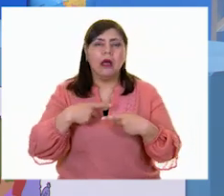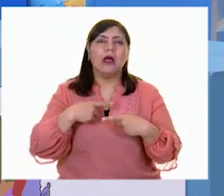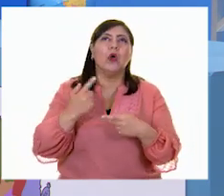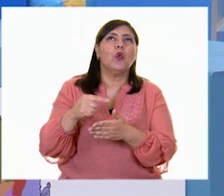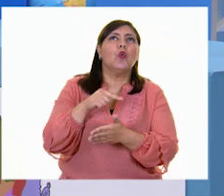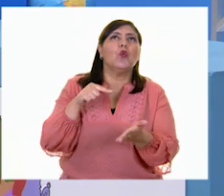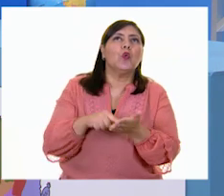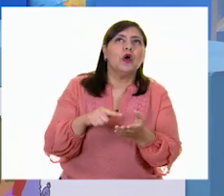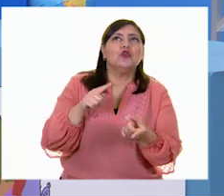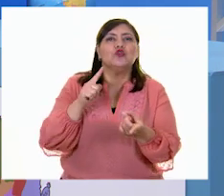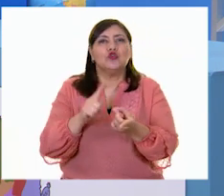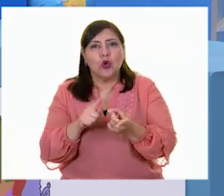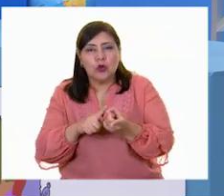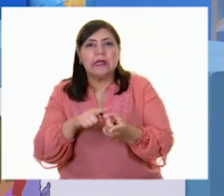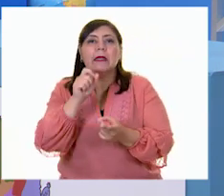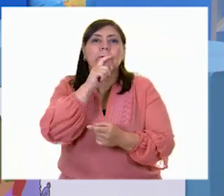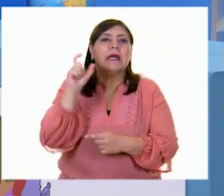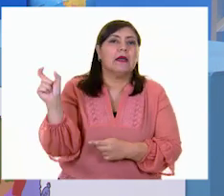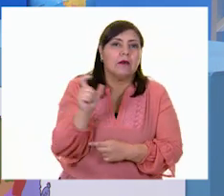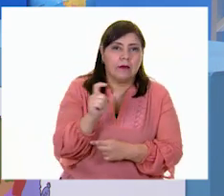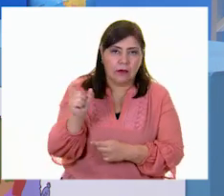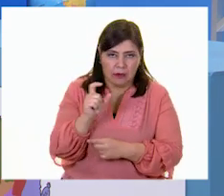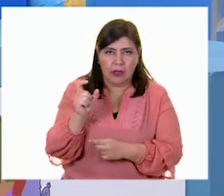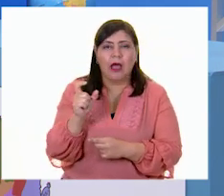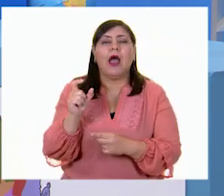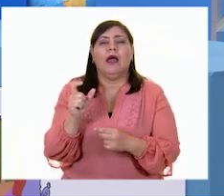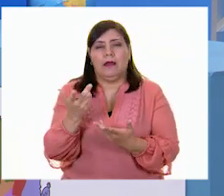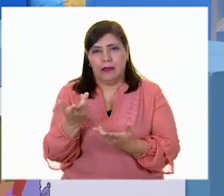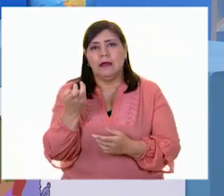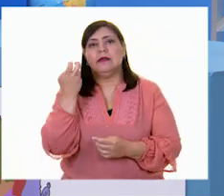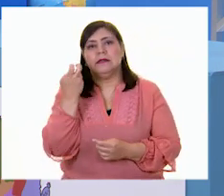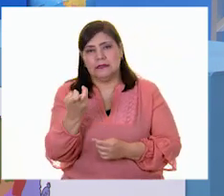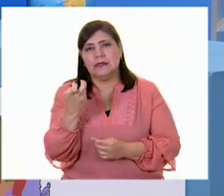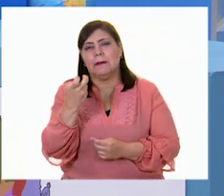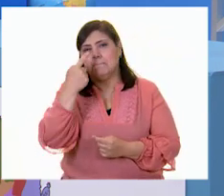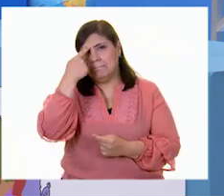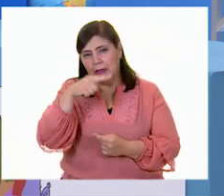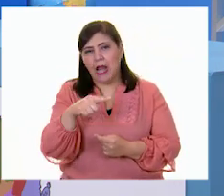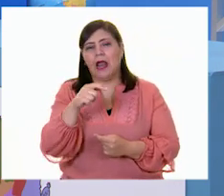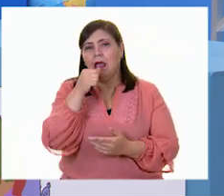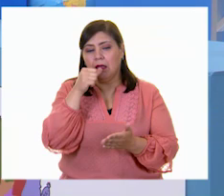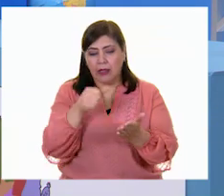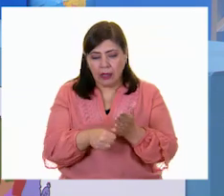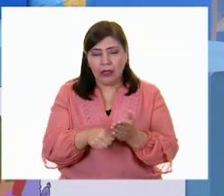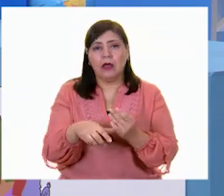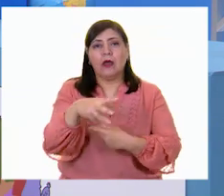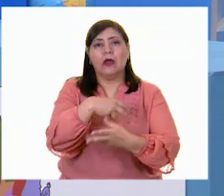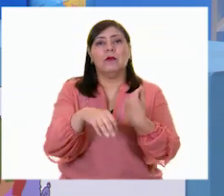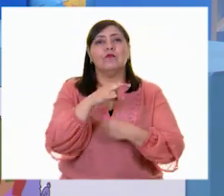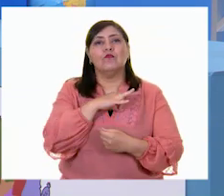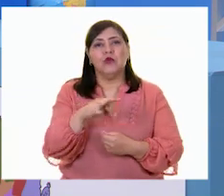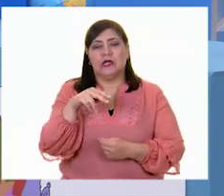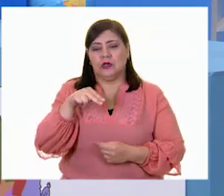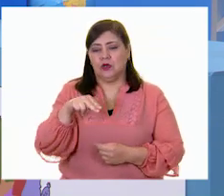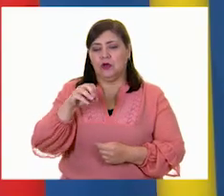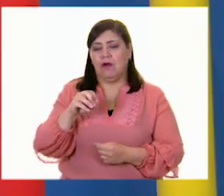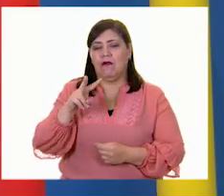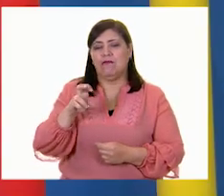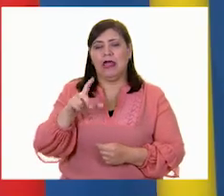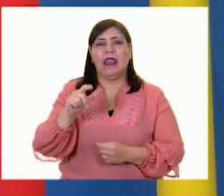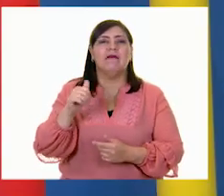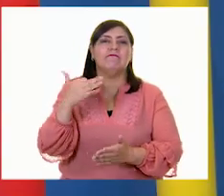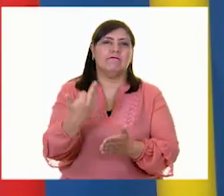y temporalmente. Y supongo que falta porque se trata de una carta que forma parte de una novela.